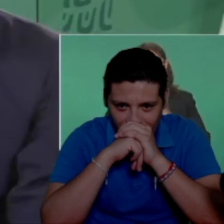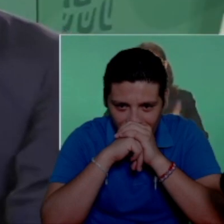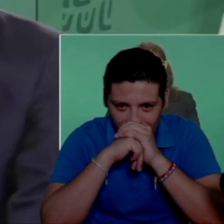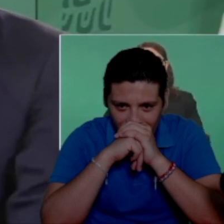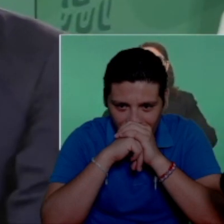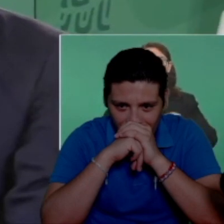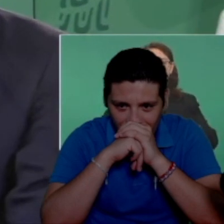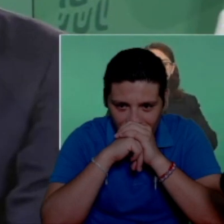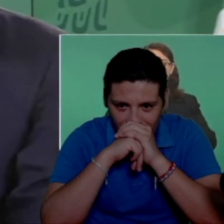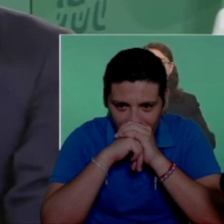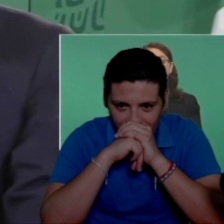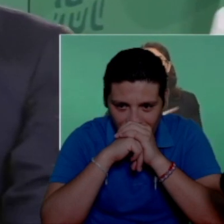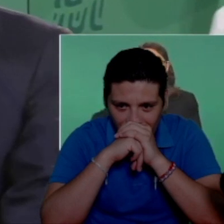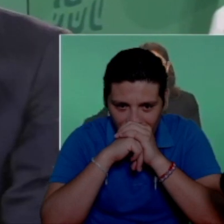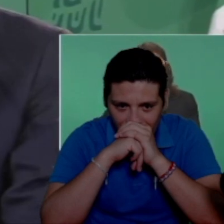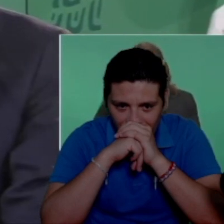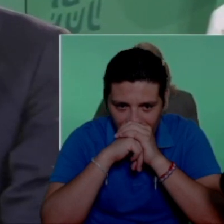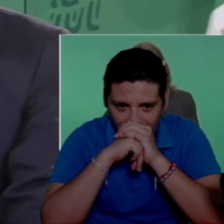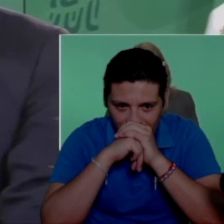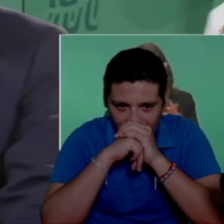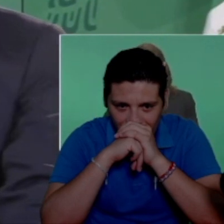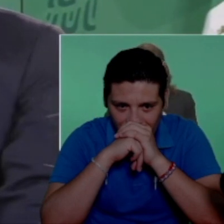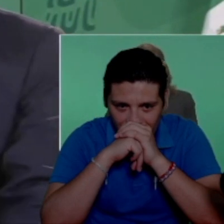¿Cómo va uno a estar?